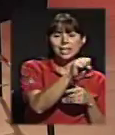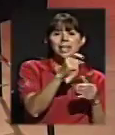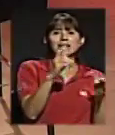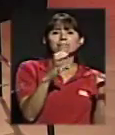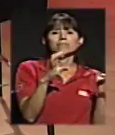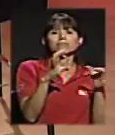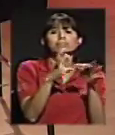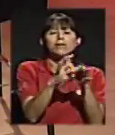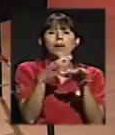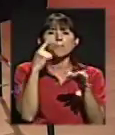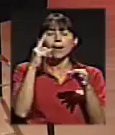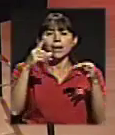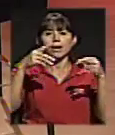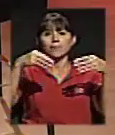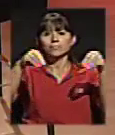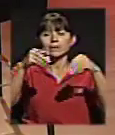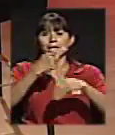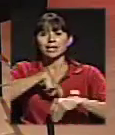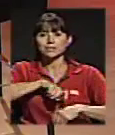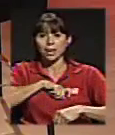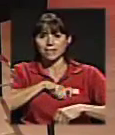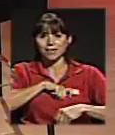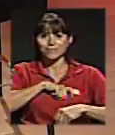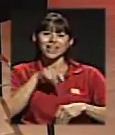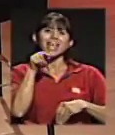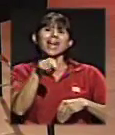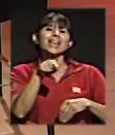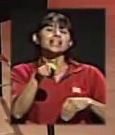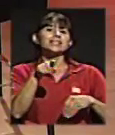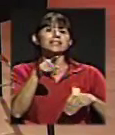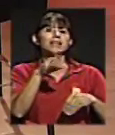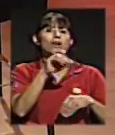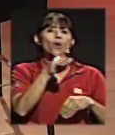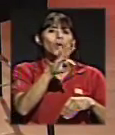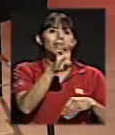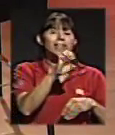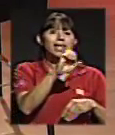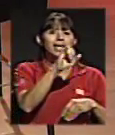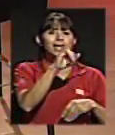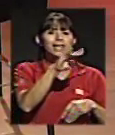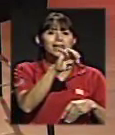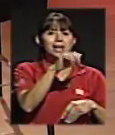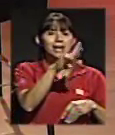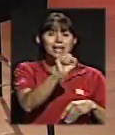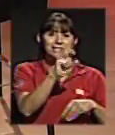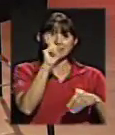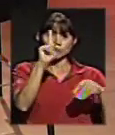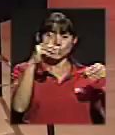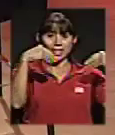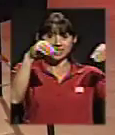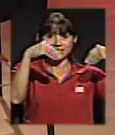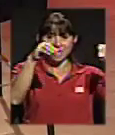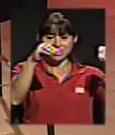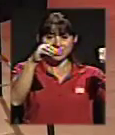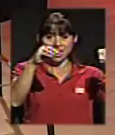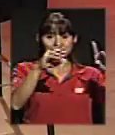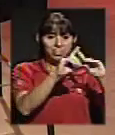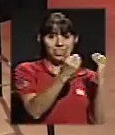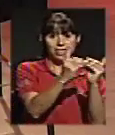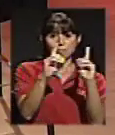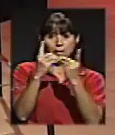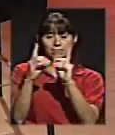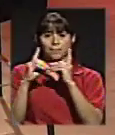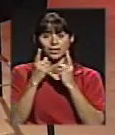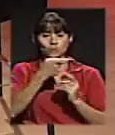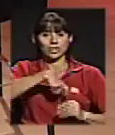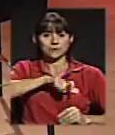Inglés pues, es una tienda de departamentos en España donde se ofrecen variedad de productos. Entonces, Telefónica vendía esos productos a través de